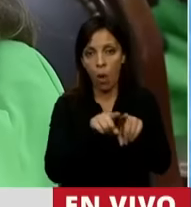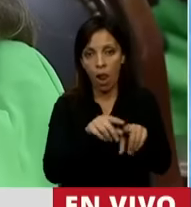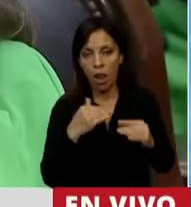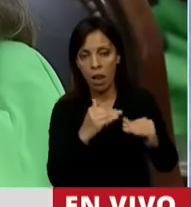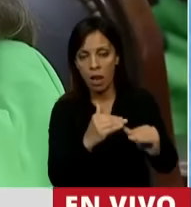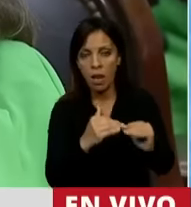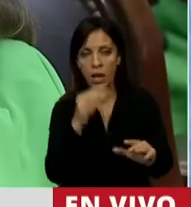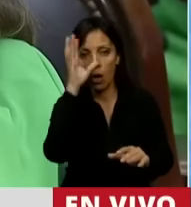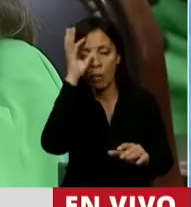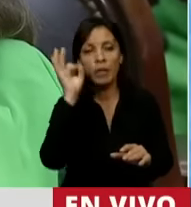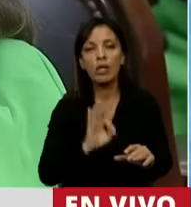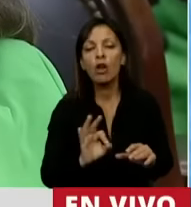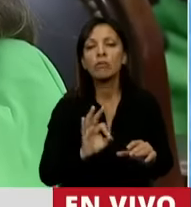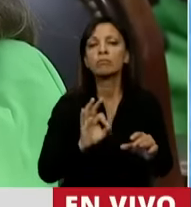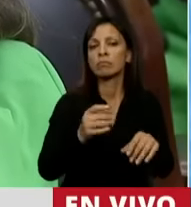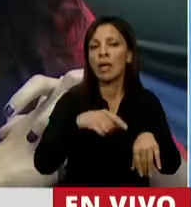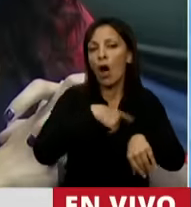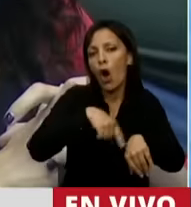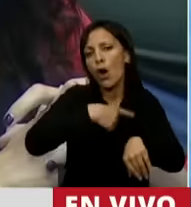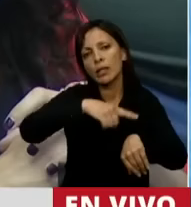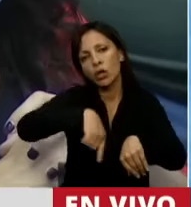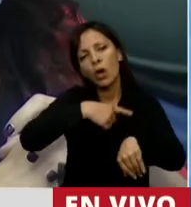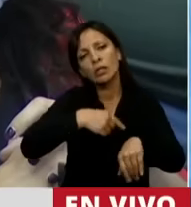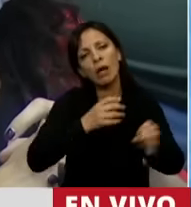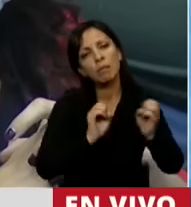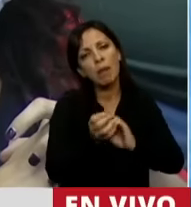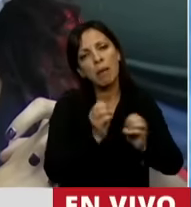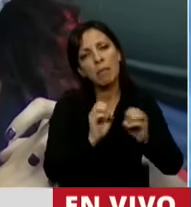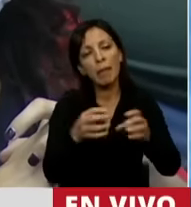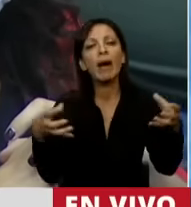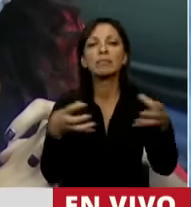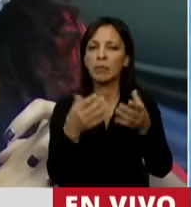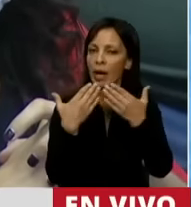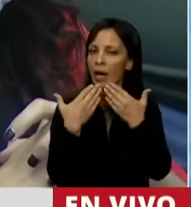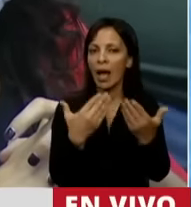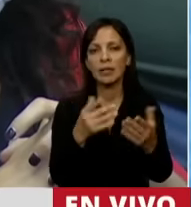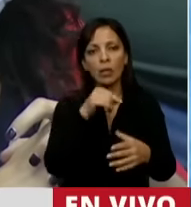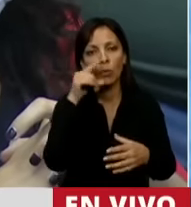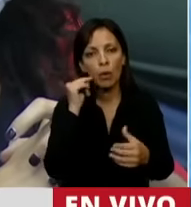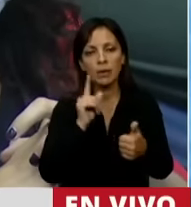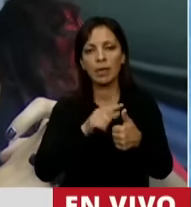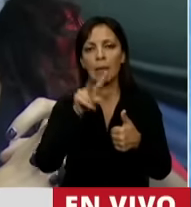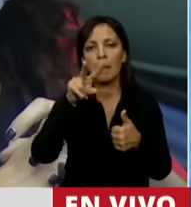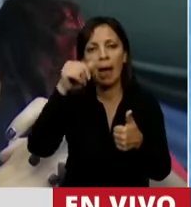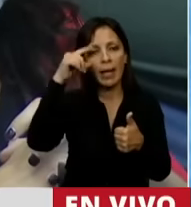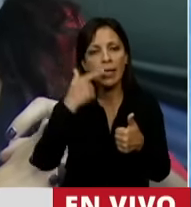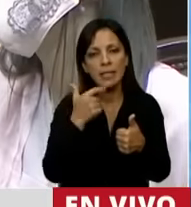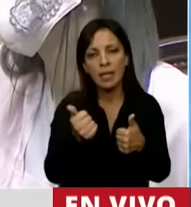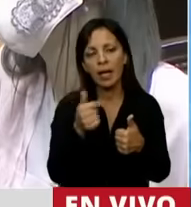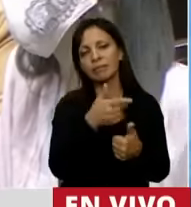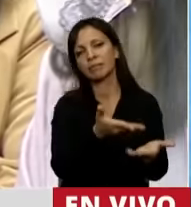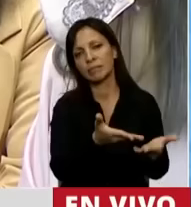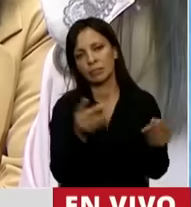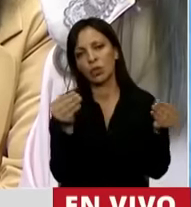apoyando en estas horas, gracias por ese grupo de WhatsApp, Vanessa,